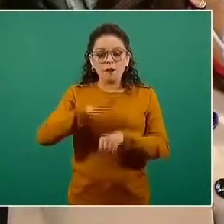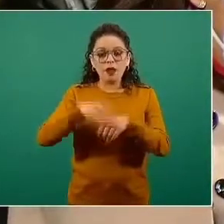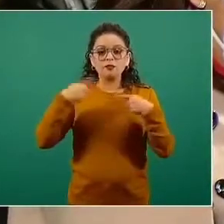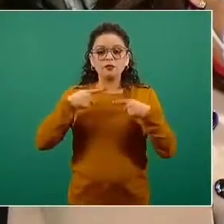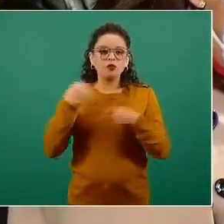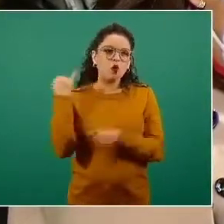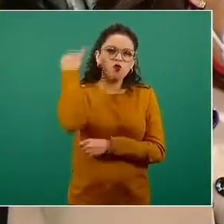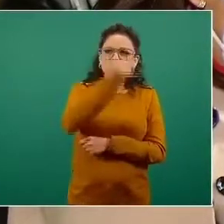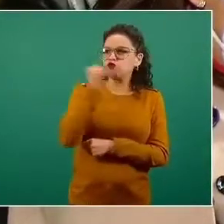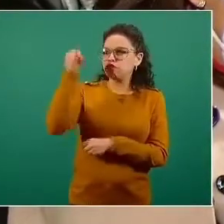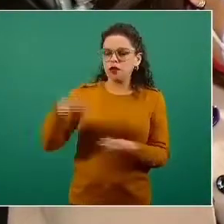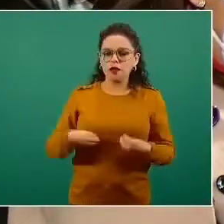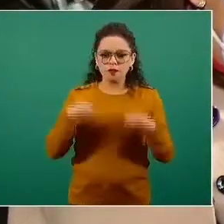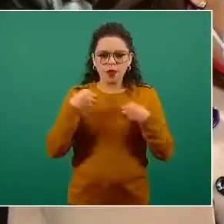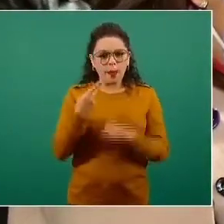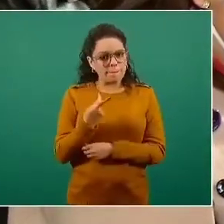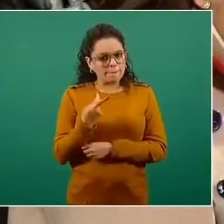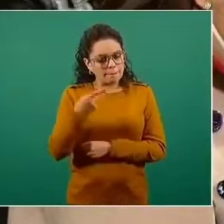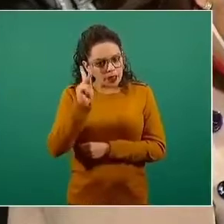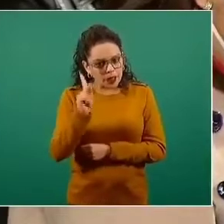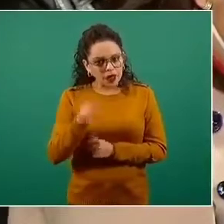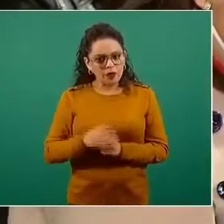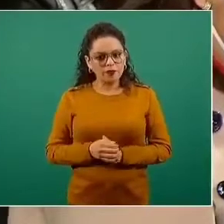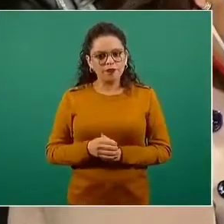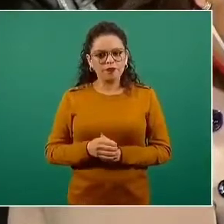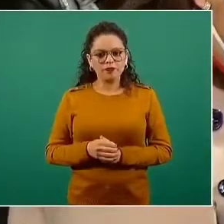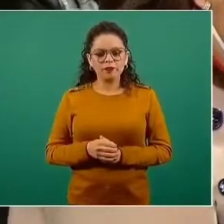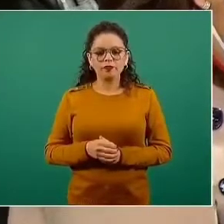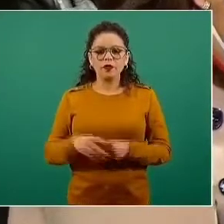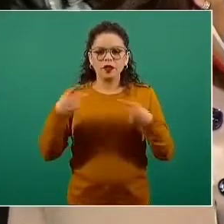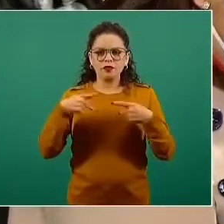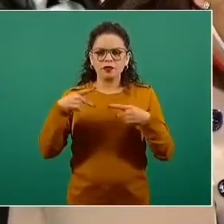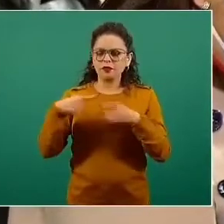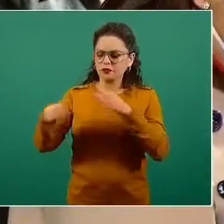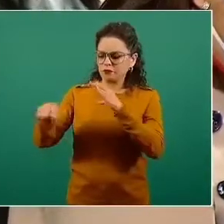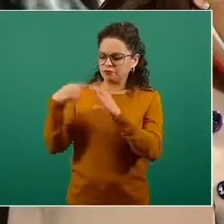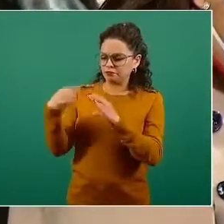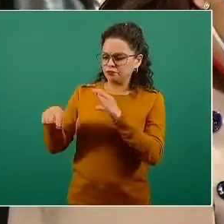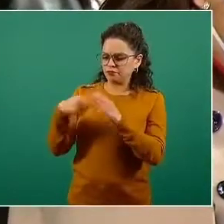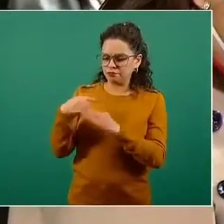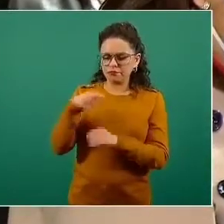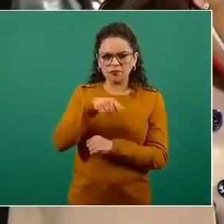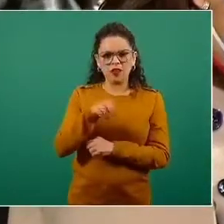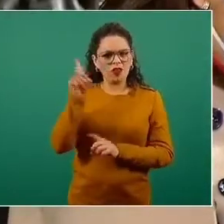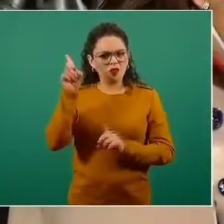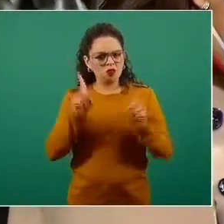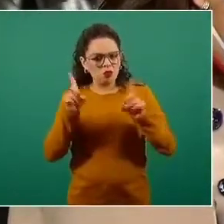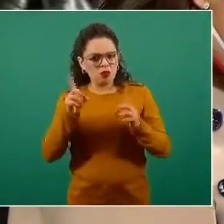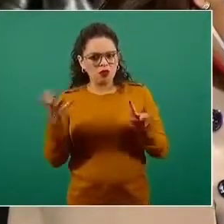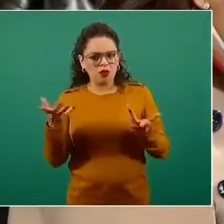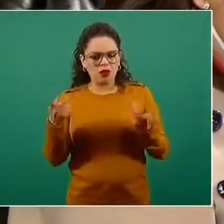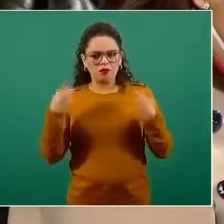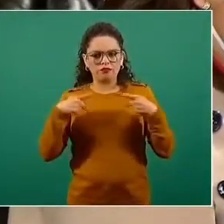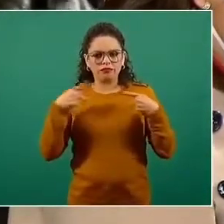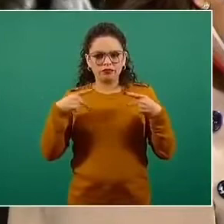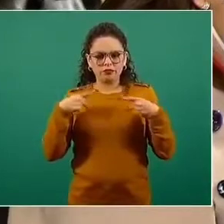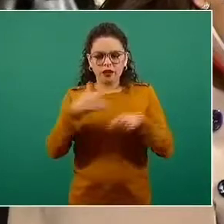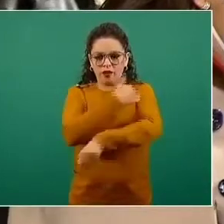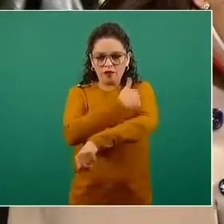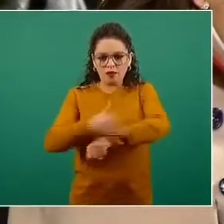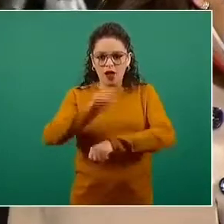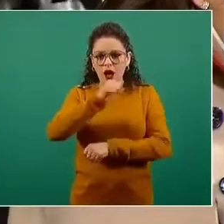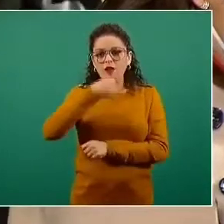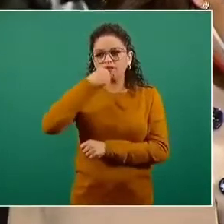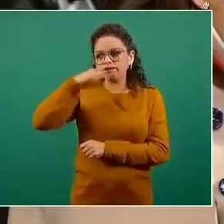Sin embargo, pues han llegado varias ahora sí que inquietudes de familiares de los adultos mayores, de que